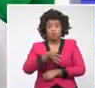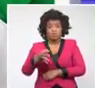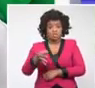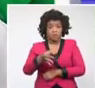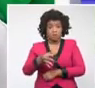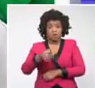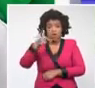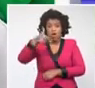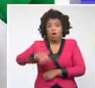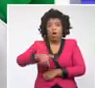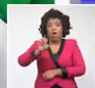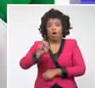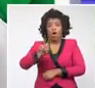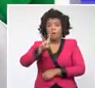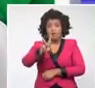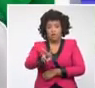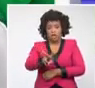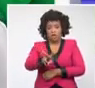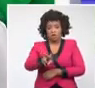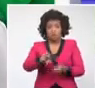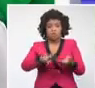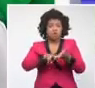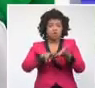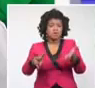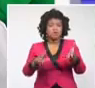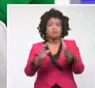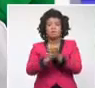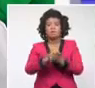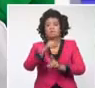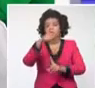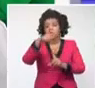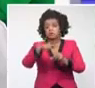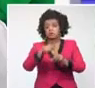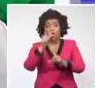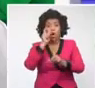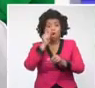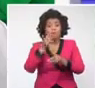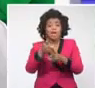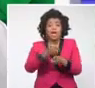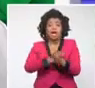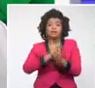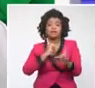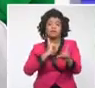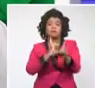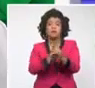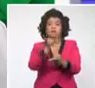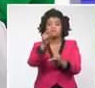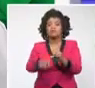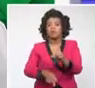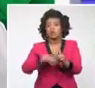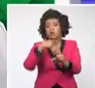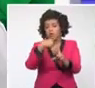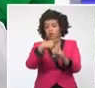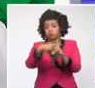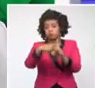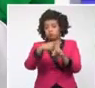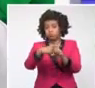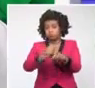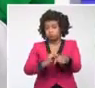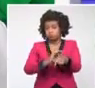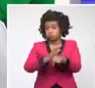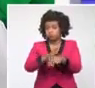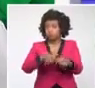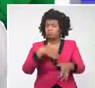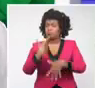la provincia de Matanzas, contacto de un caso positivo ya previamente diagnosticado, hipertensión